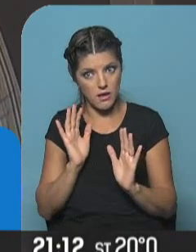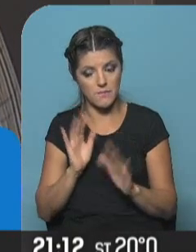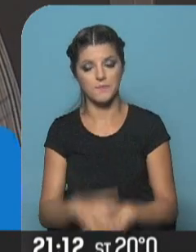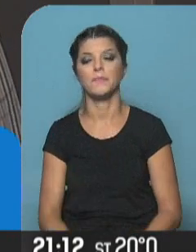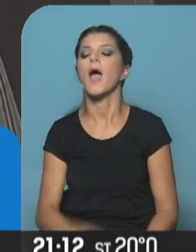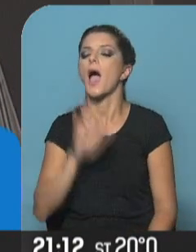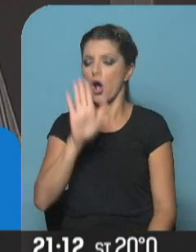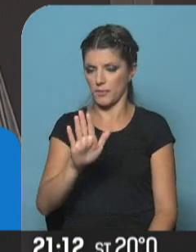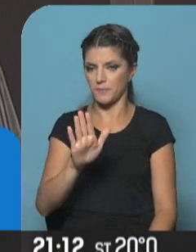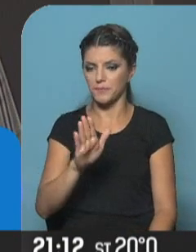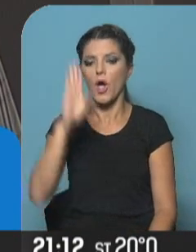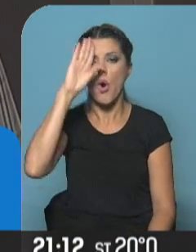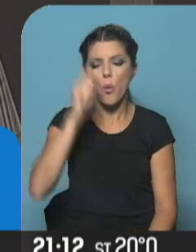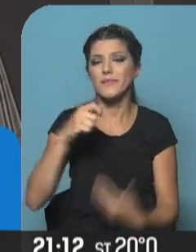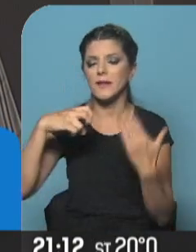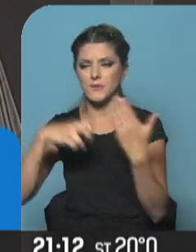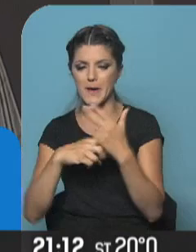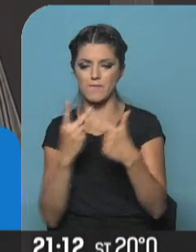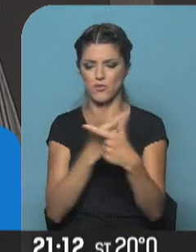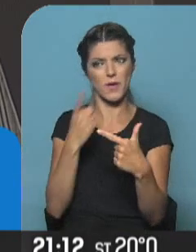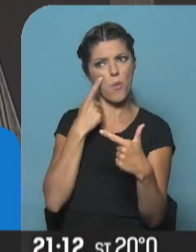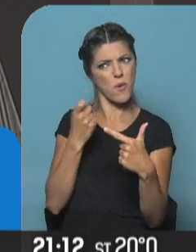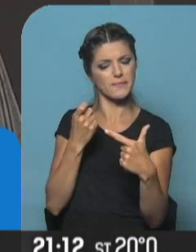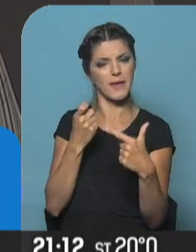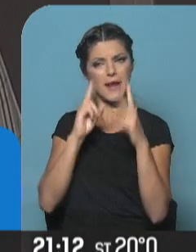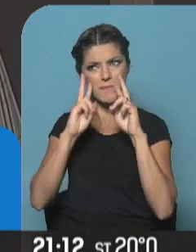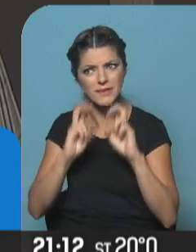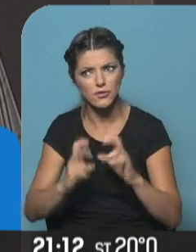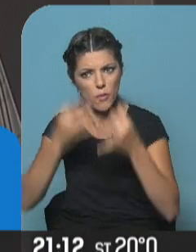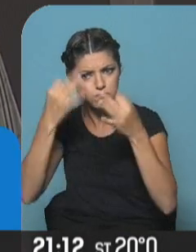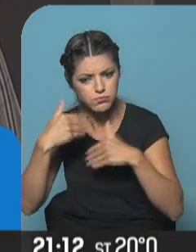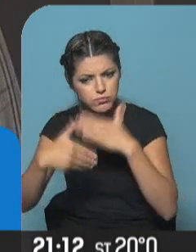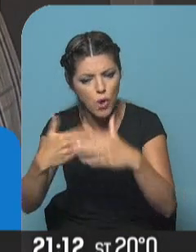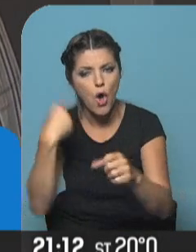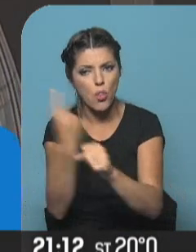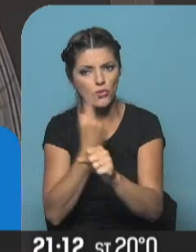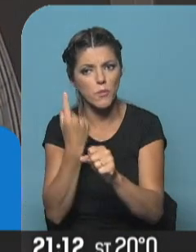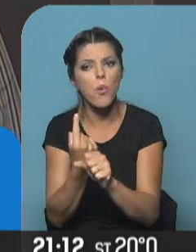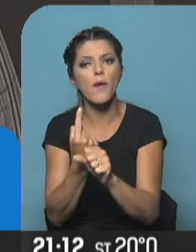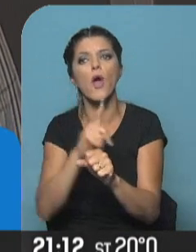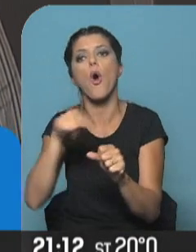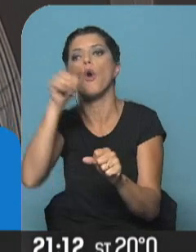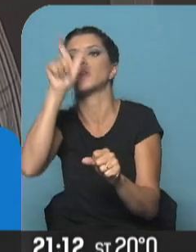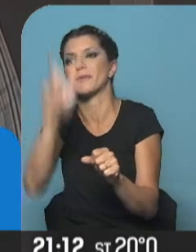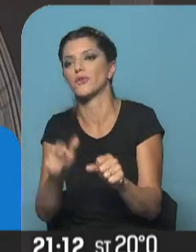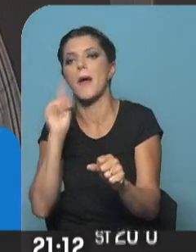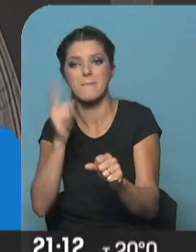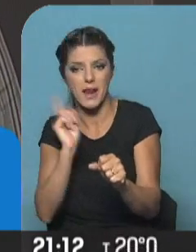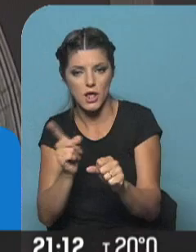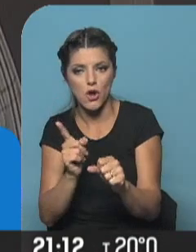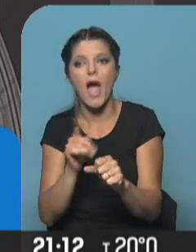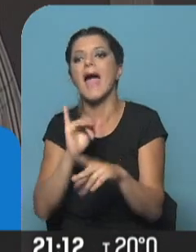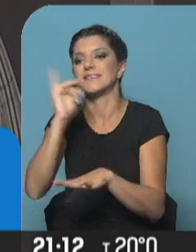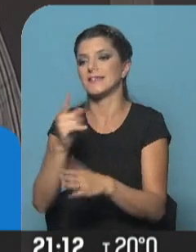el juez y el fiscal evalúan que hay peligro para el normal desenvolvimiento de la investigación o peligros para terceros, puede dictar la